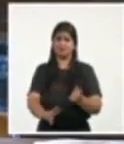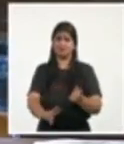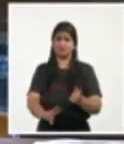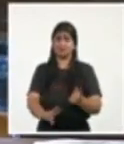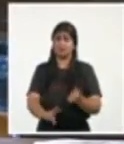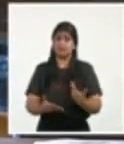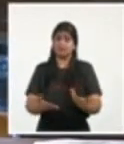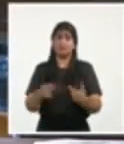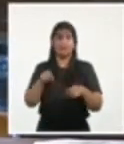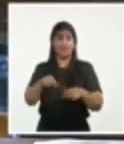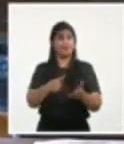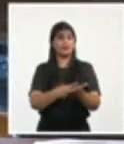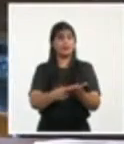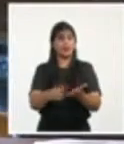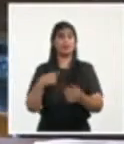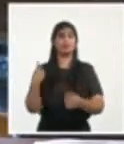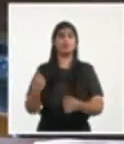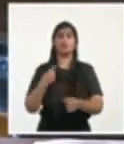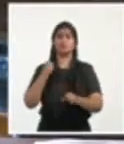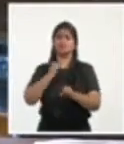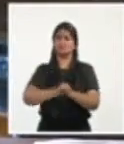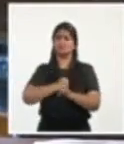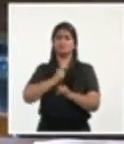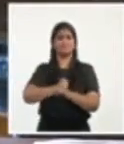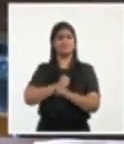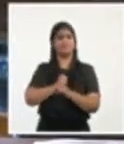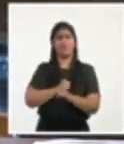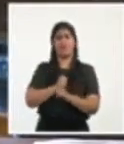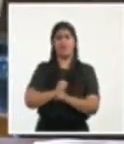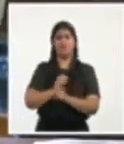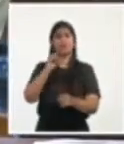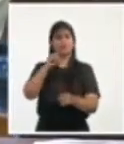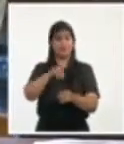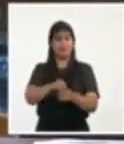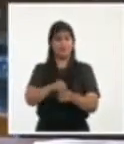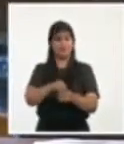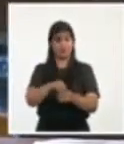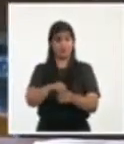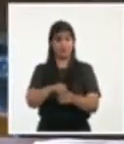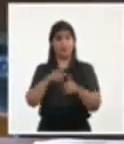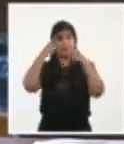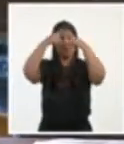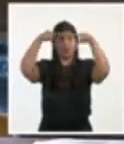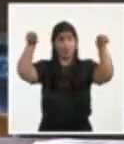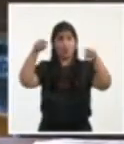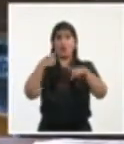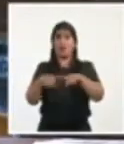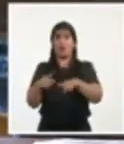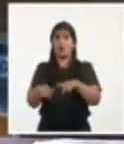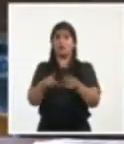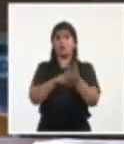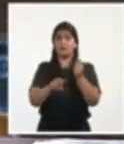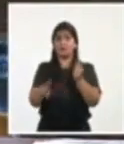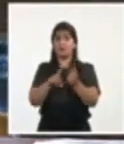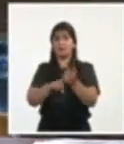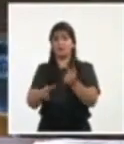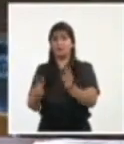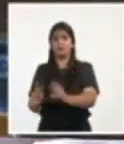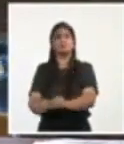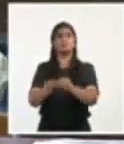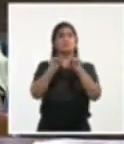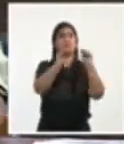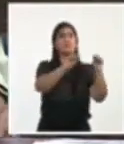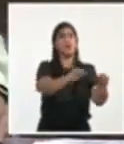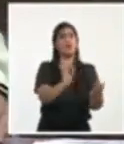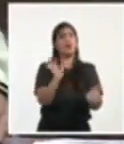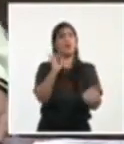junto como a otras del país, tienen equipos gubernamentales como miembro del secretariado, al frente